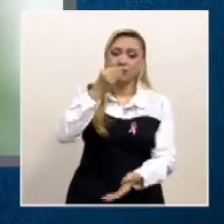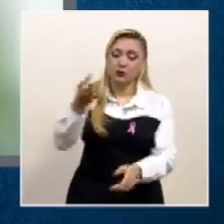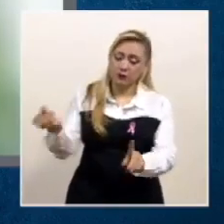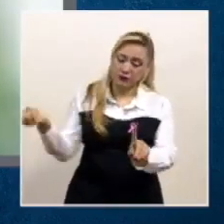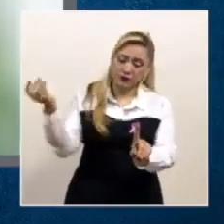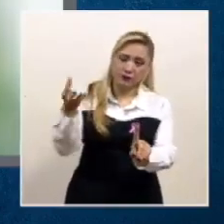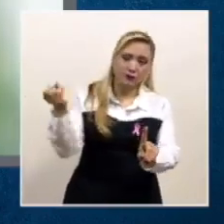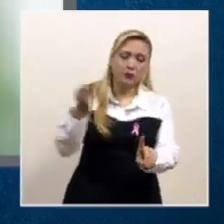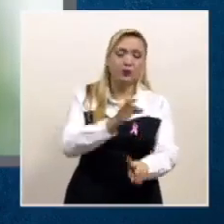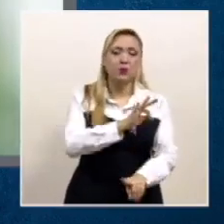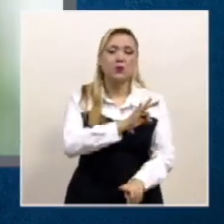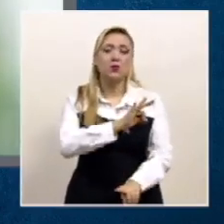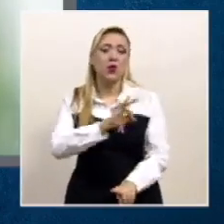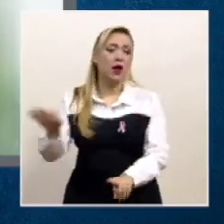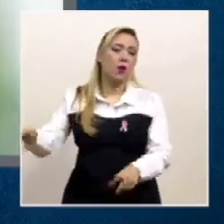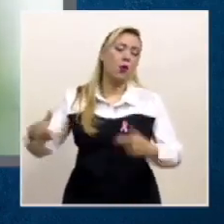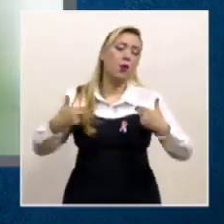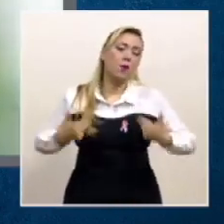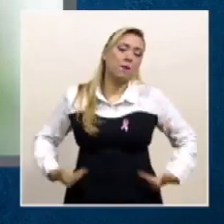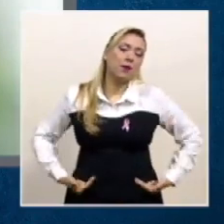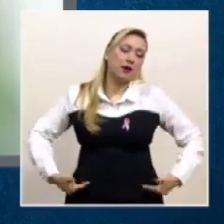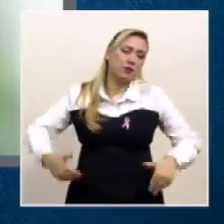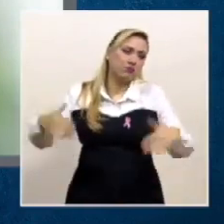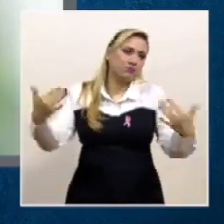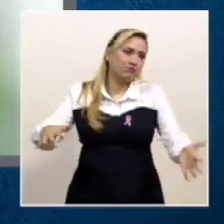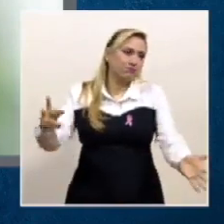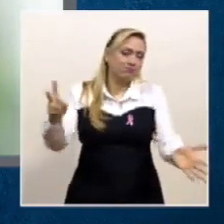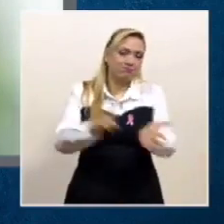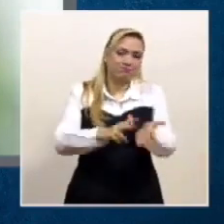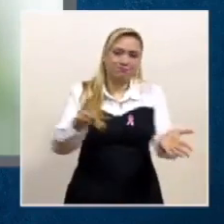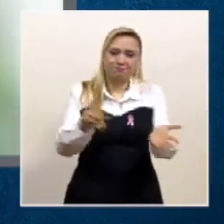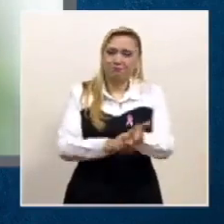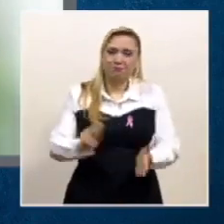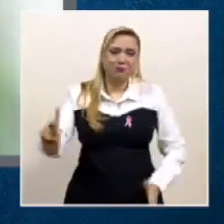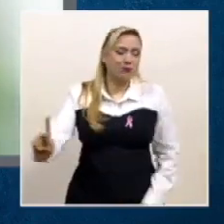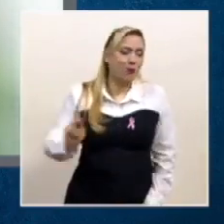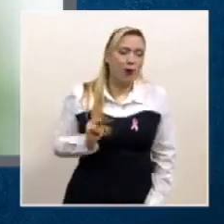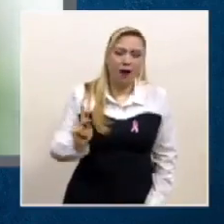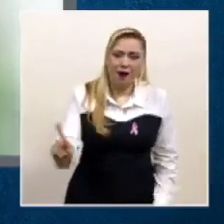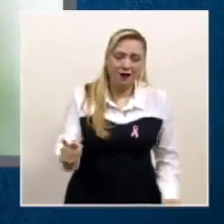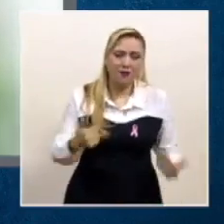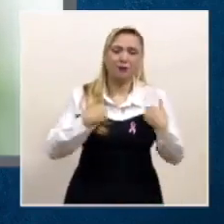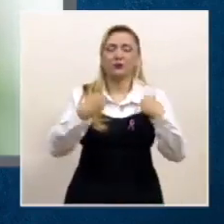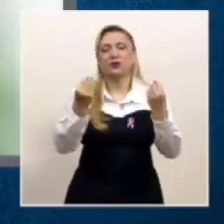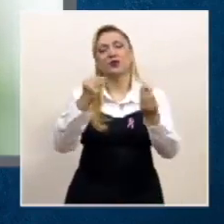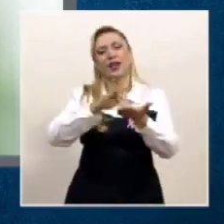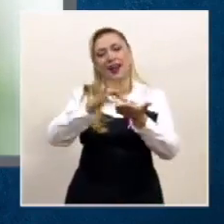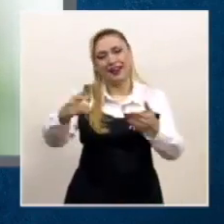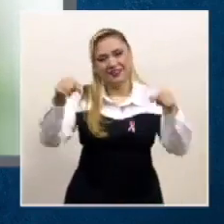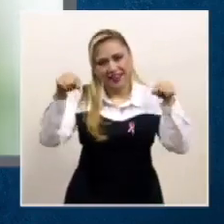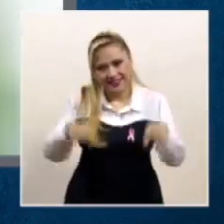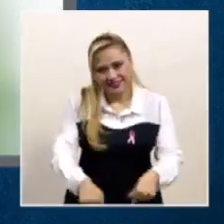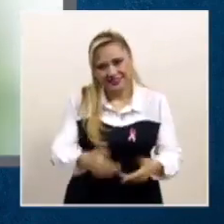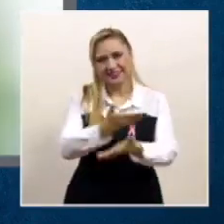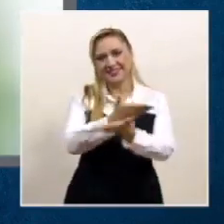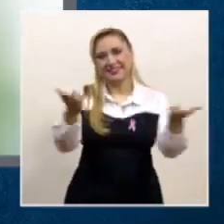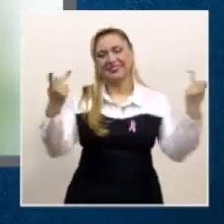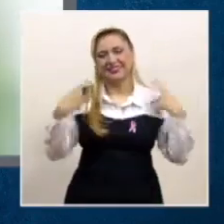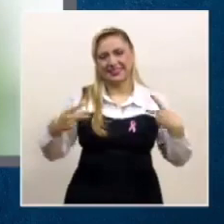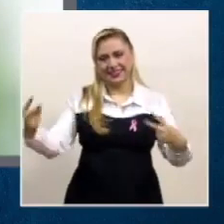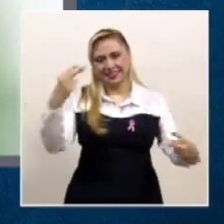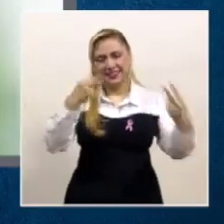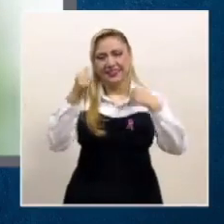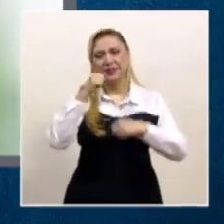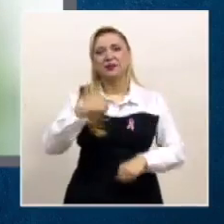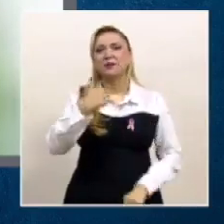como ser humano son reales y tangentes. Yo agradezco este espacio y siempre me gusta cerrar con